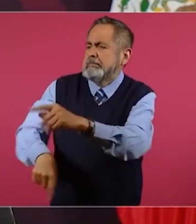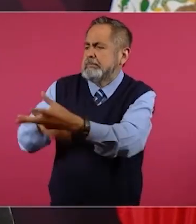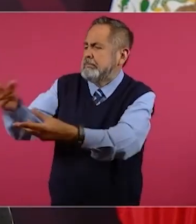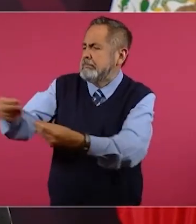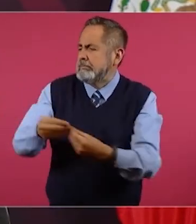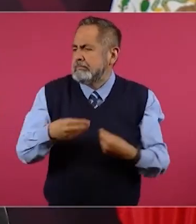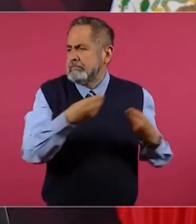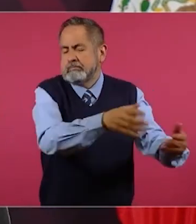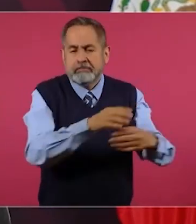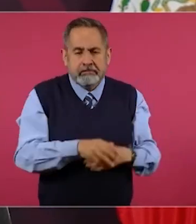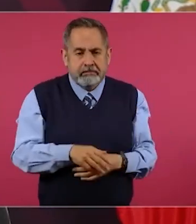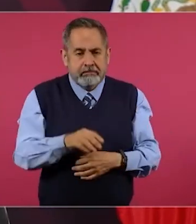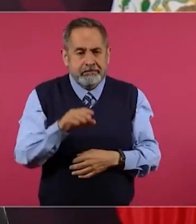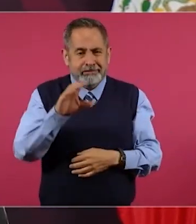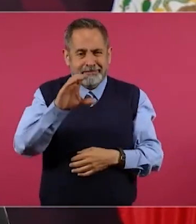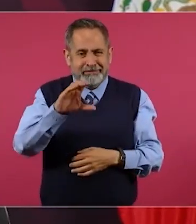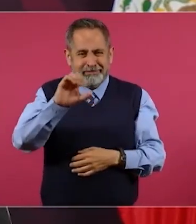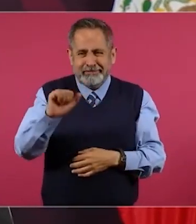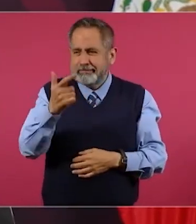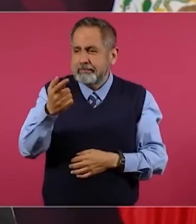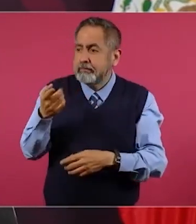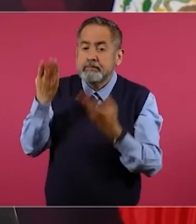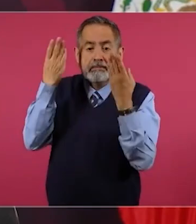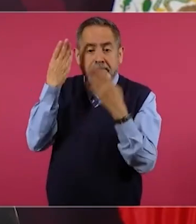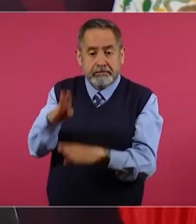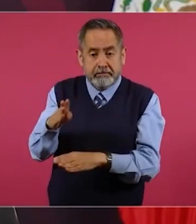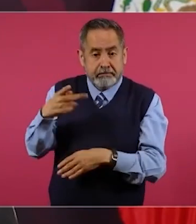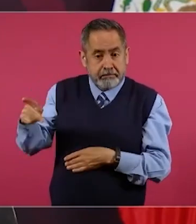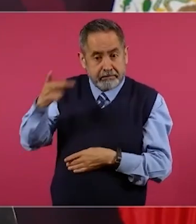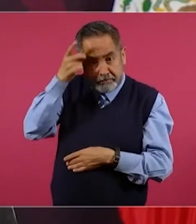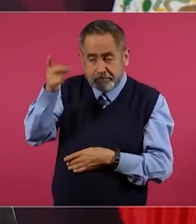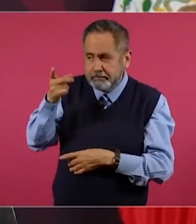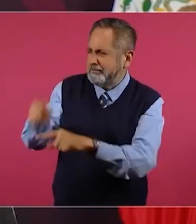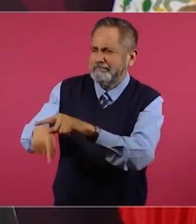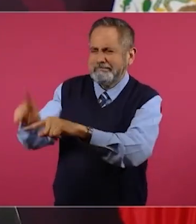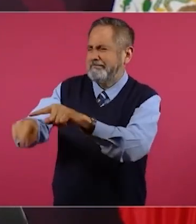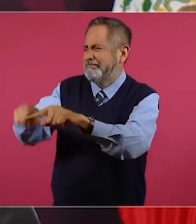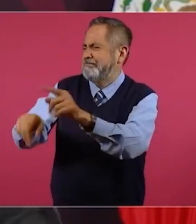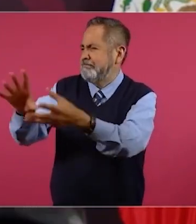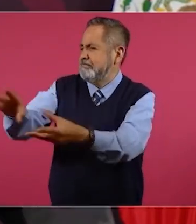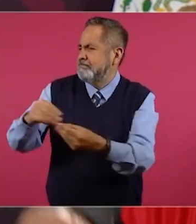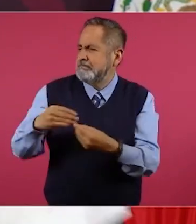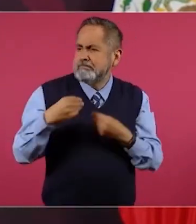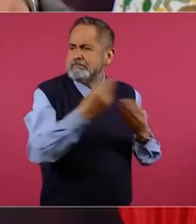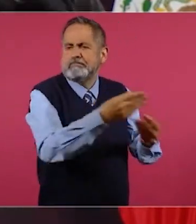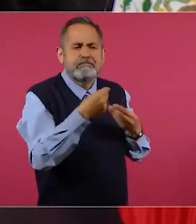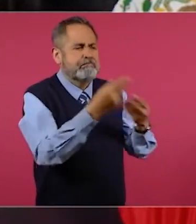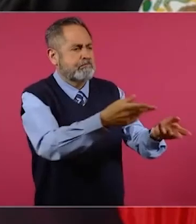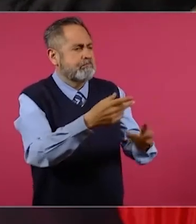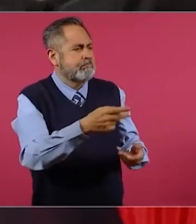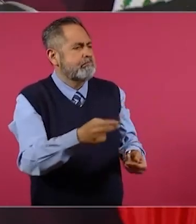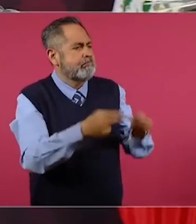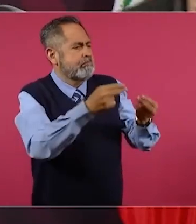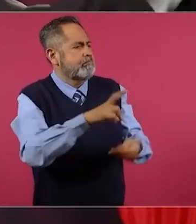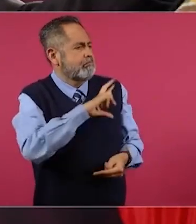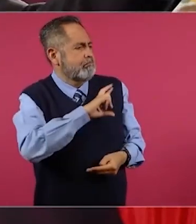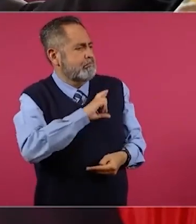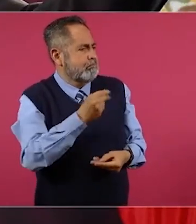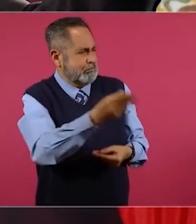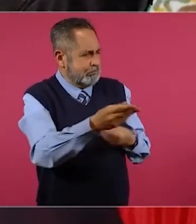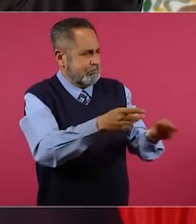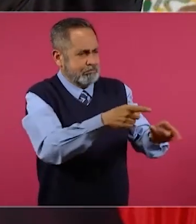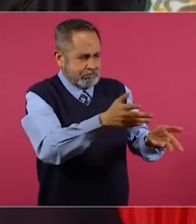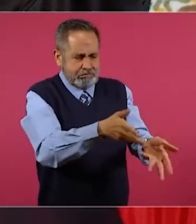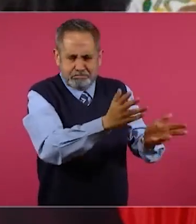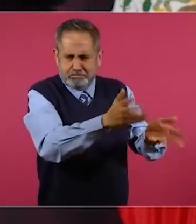de la semana pasada comenzó una situación de inestabilidad en los mercados, atribuida al crecimiento del desempleo en Estados Unidos. En cuanto al tipo de cambio